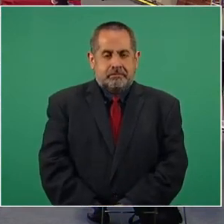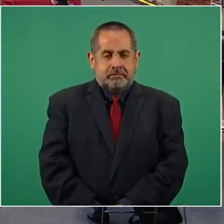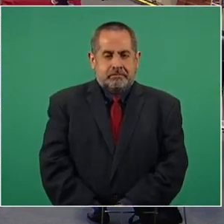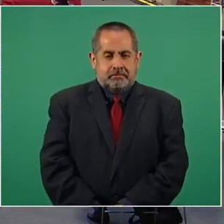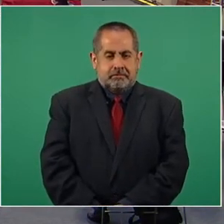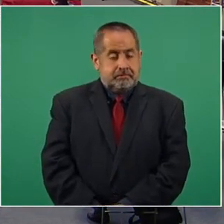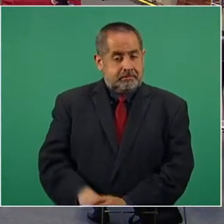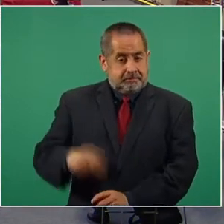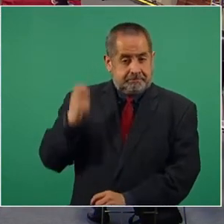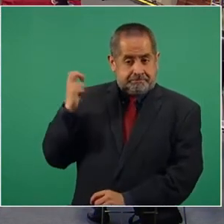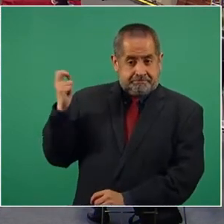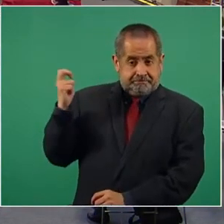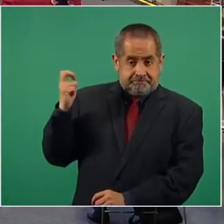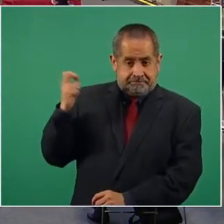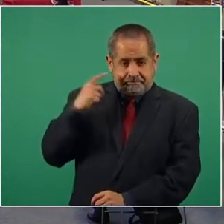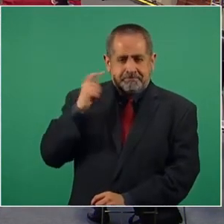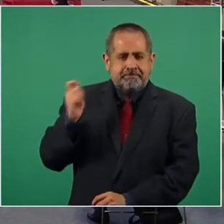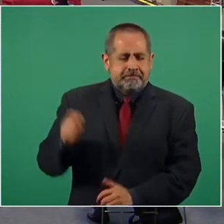Esto,